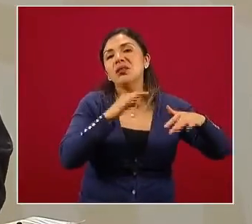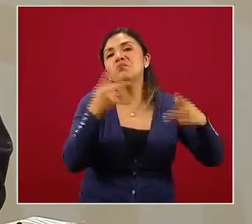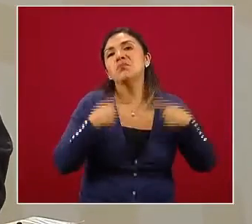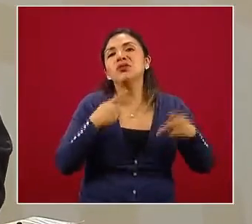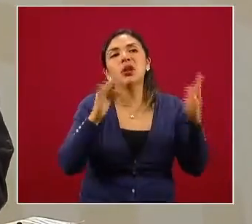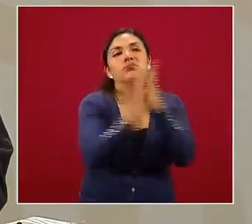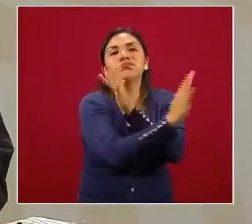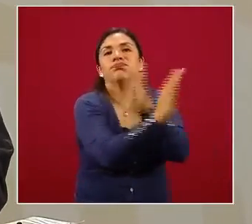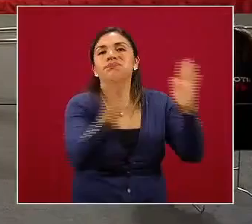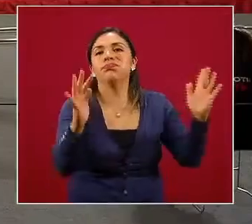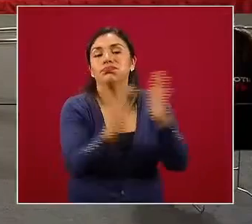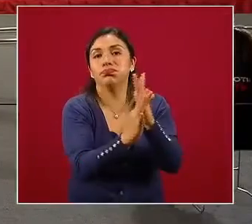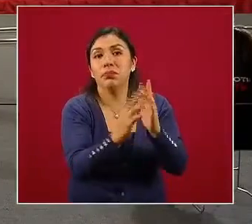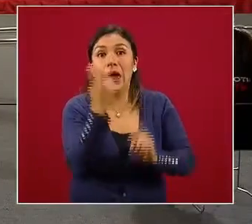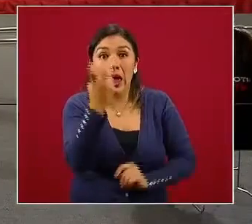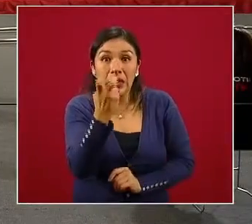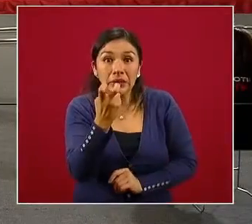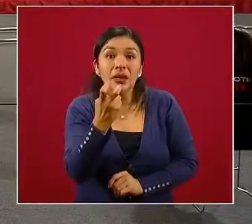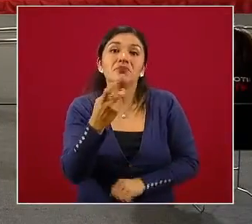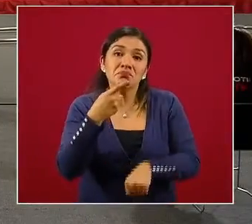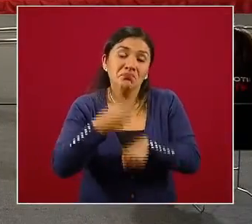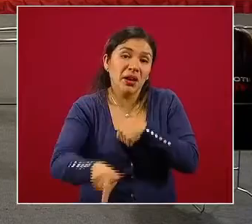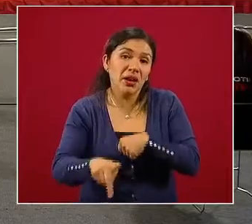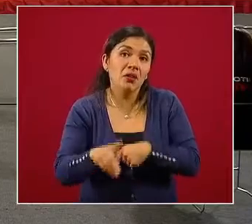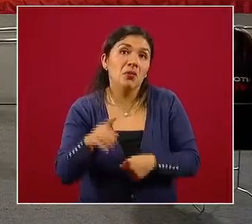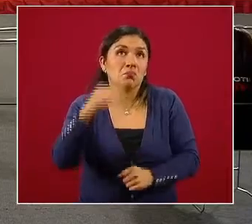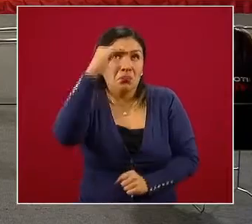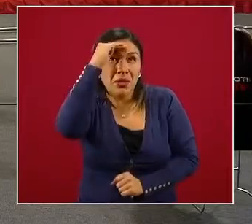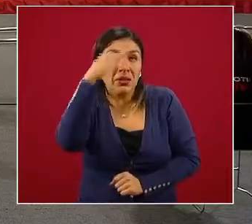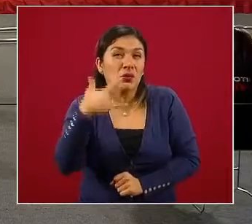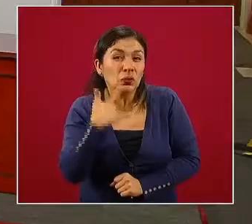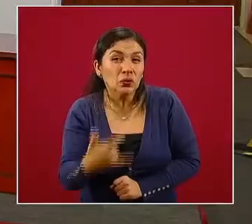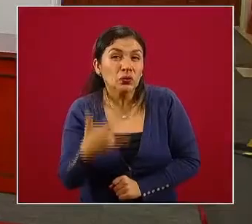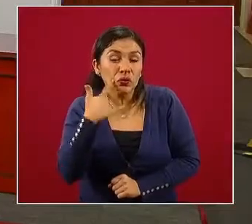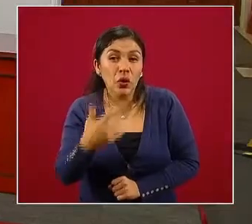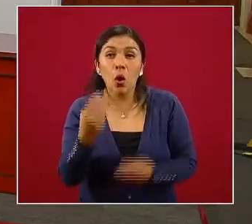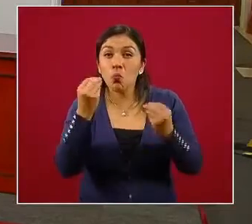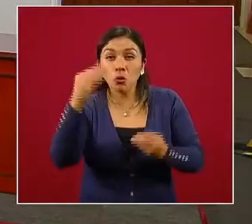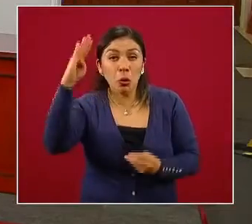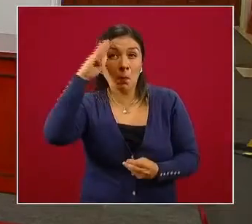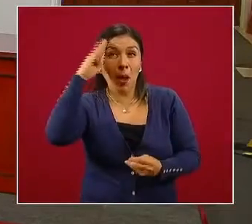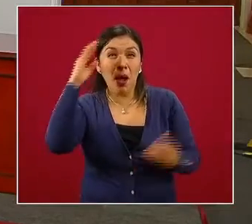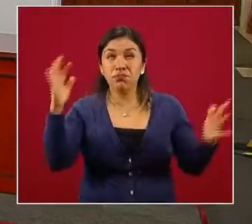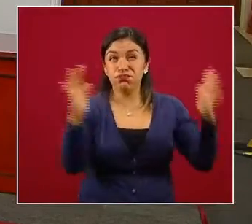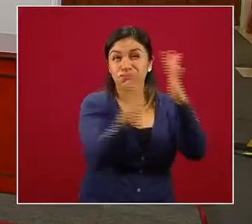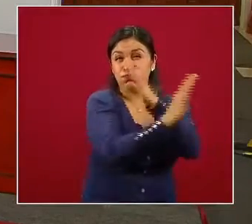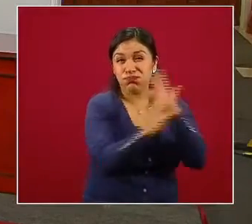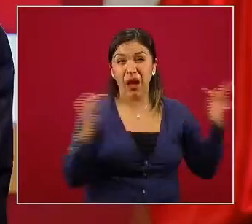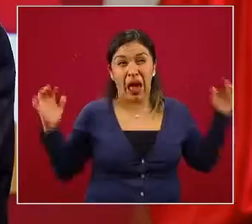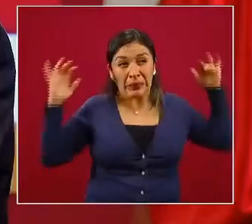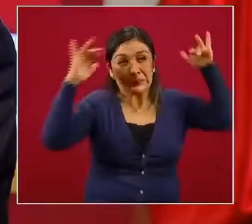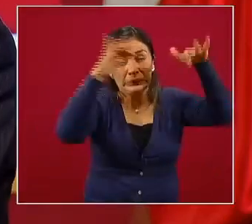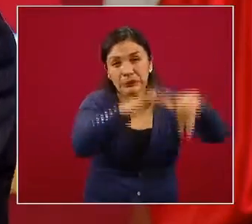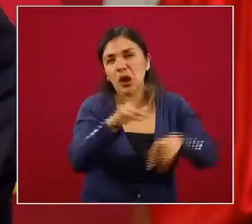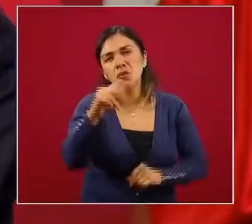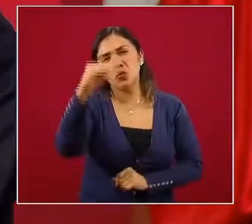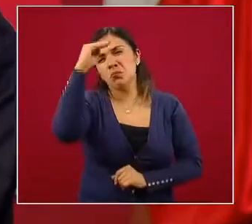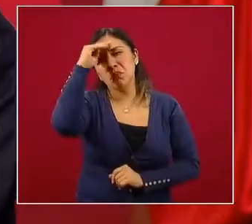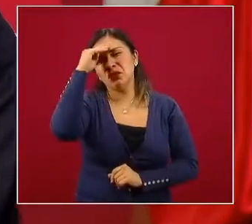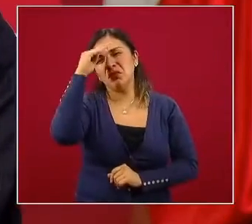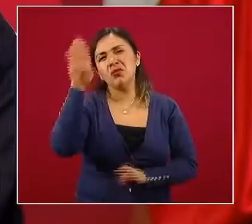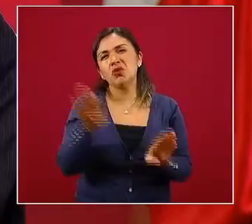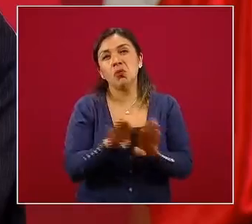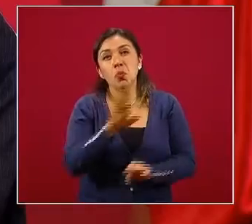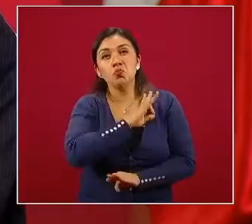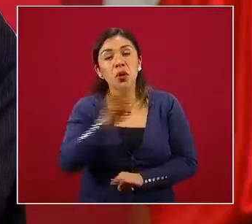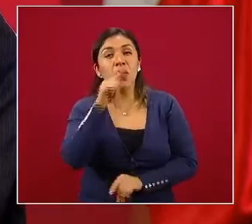importante. Entonces, es un reto, no consideramos que vaya a haber una enorme migración inusual, solo motivada por el hecho de percibir